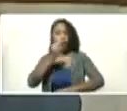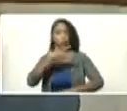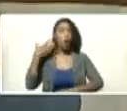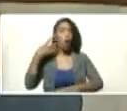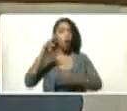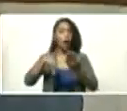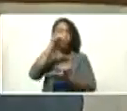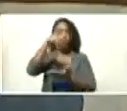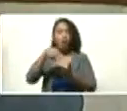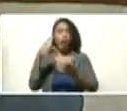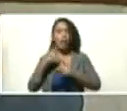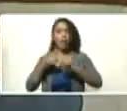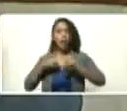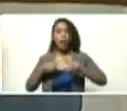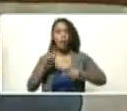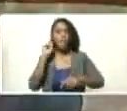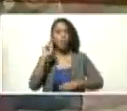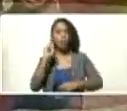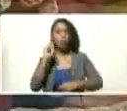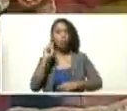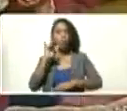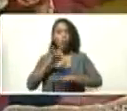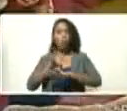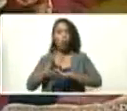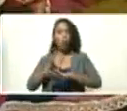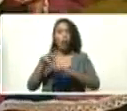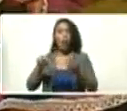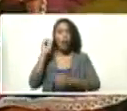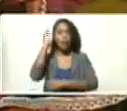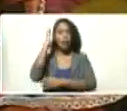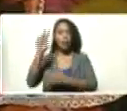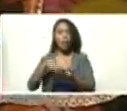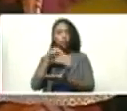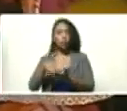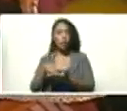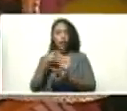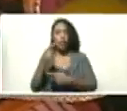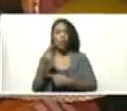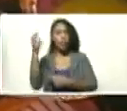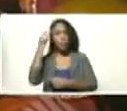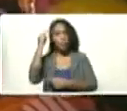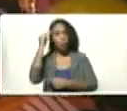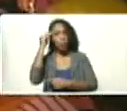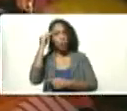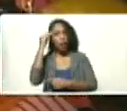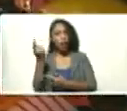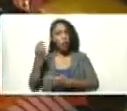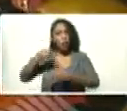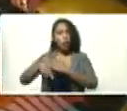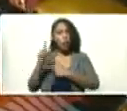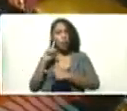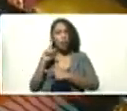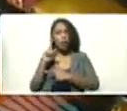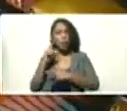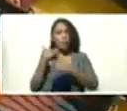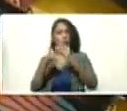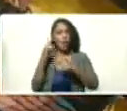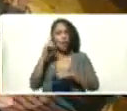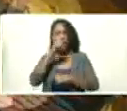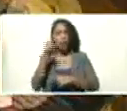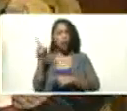fue el quinto punto que usted tocó en la Asamblea Nacional en su memoria y cuenta, ese orgullo nacional siga siendo el escudo para garantizarle